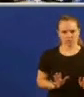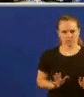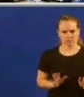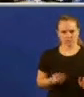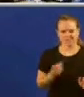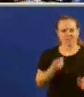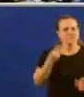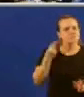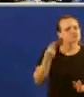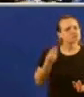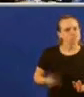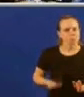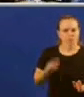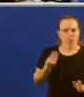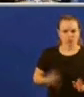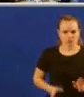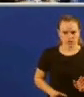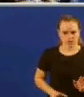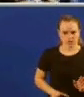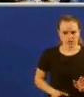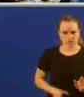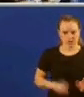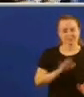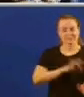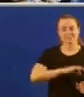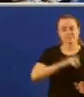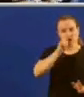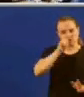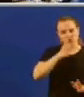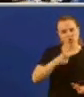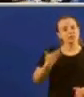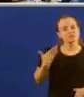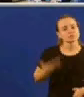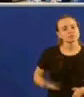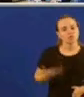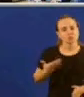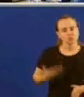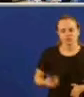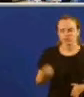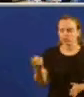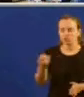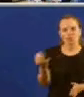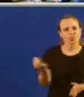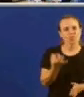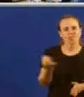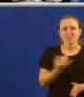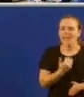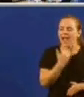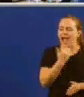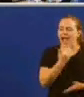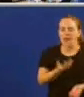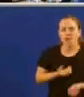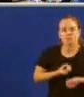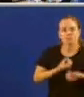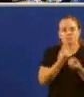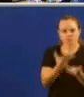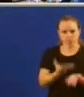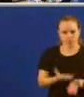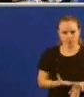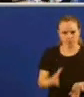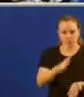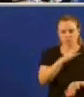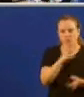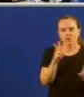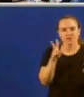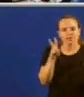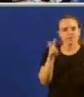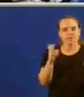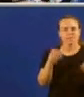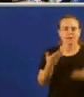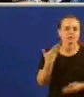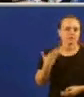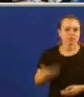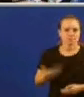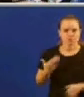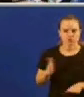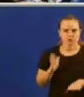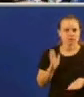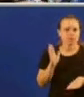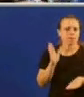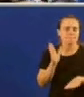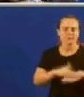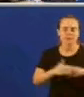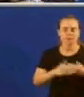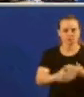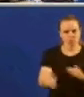importante, señor Feijón na que vostede ten que mollarse porque este tema sabe que vai ser clave para o